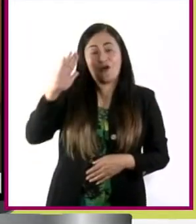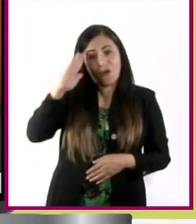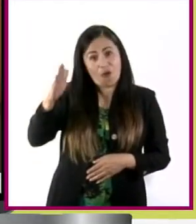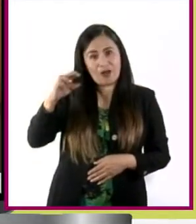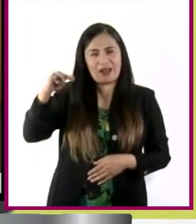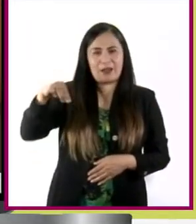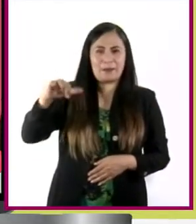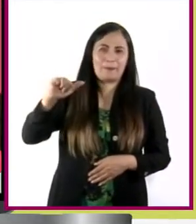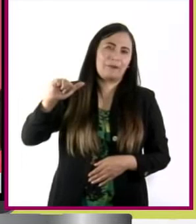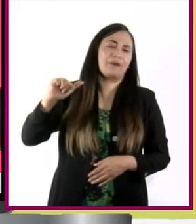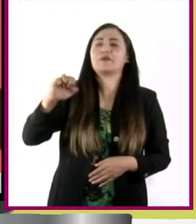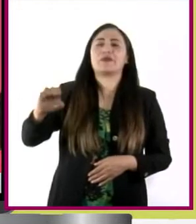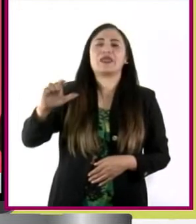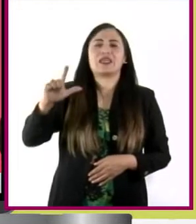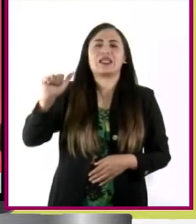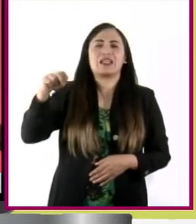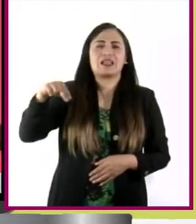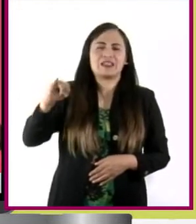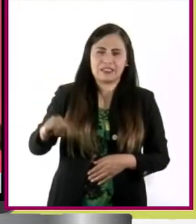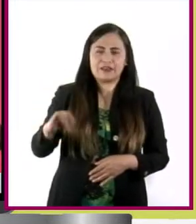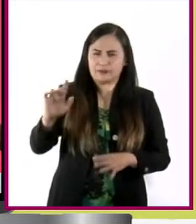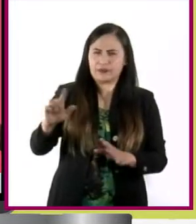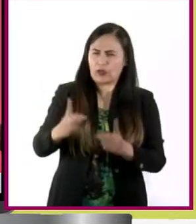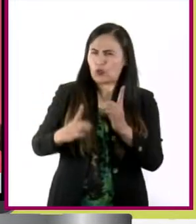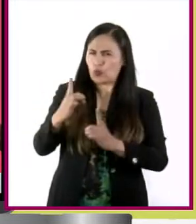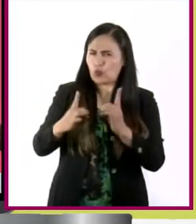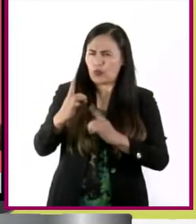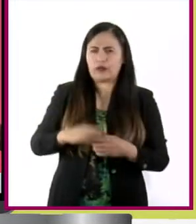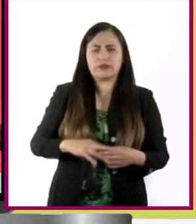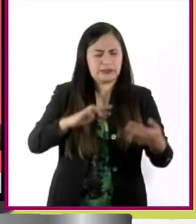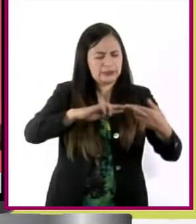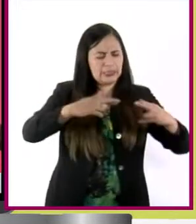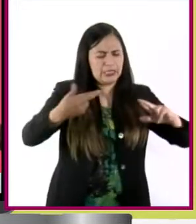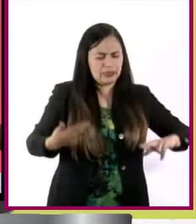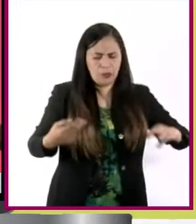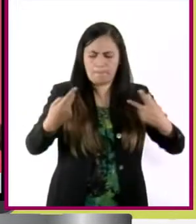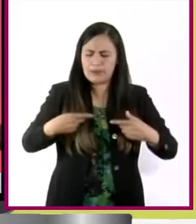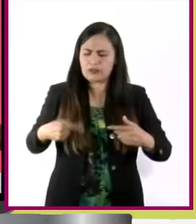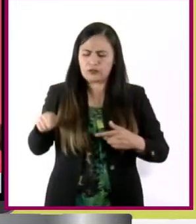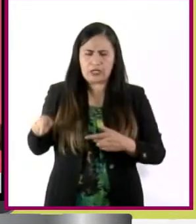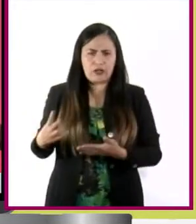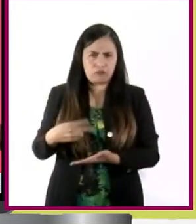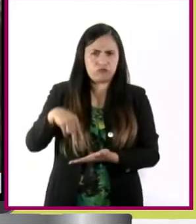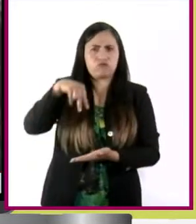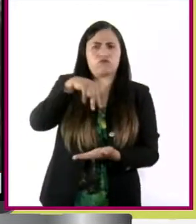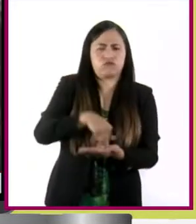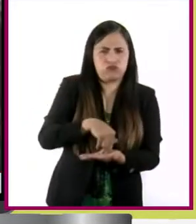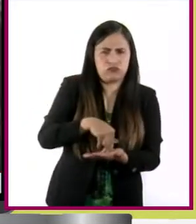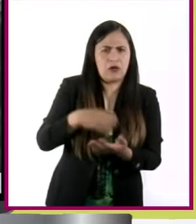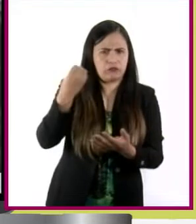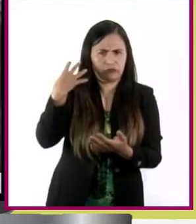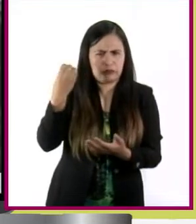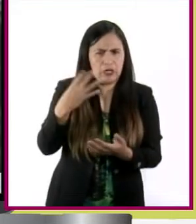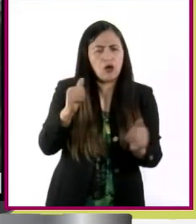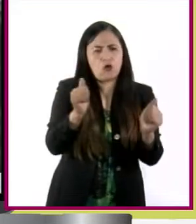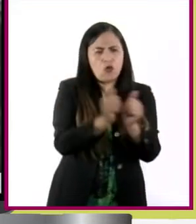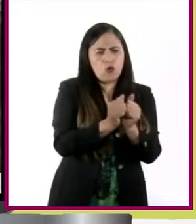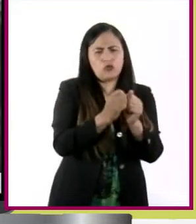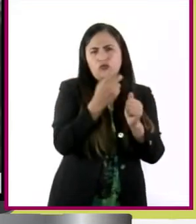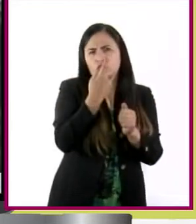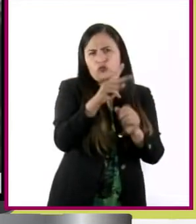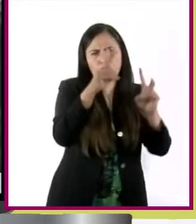Melanie, tenemos una duda. ¿Qué relación tendría que haber entre quien da un discurso y su contenido? Es